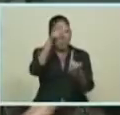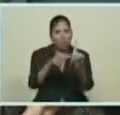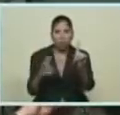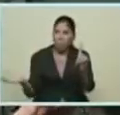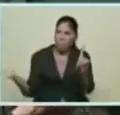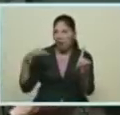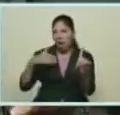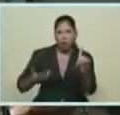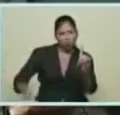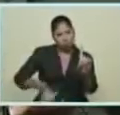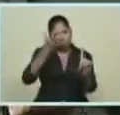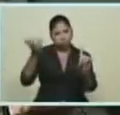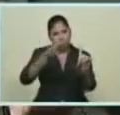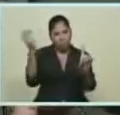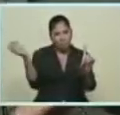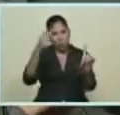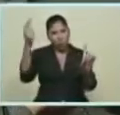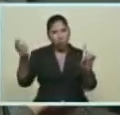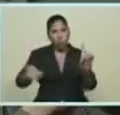humanos vivos.